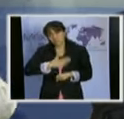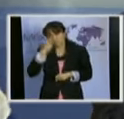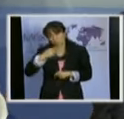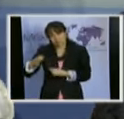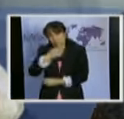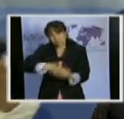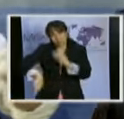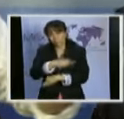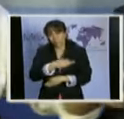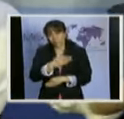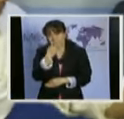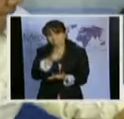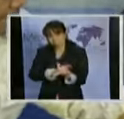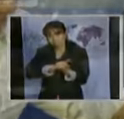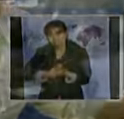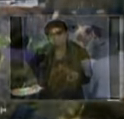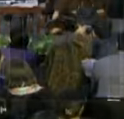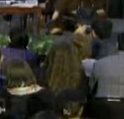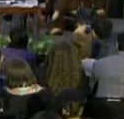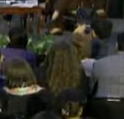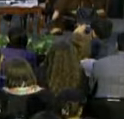gracias.